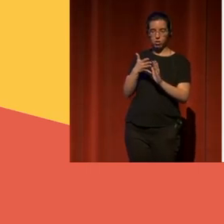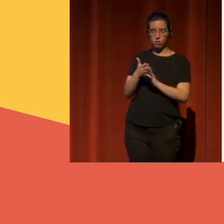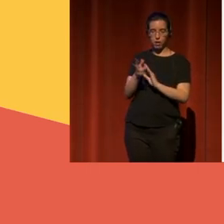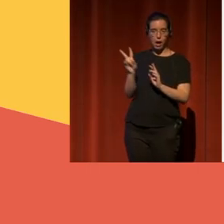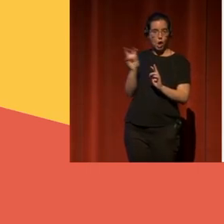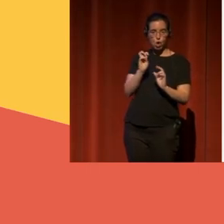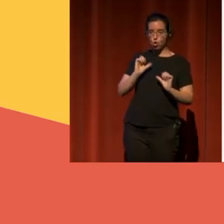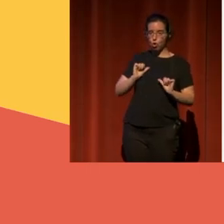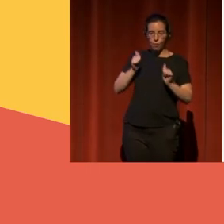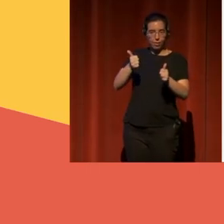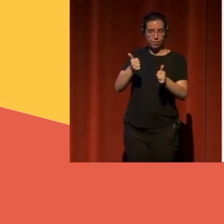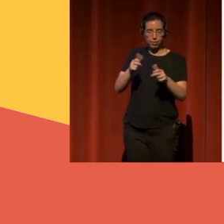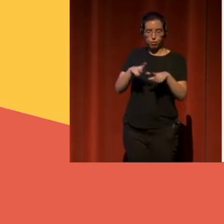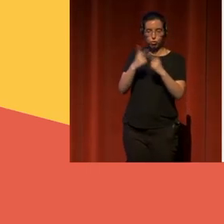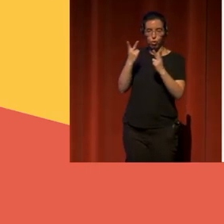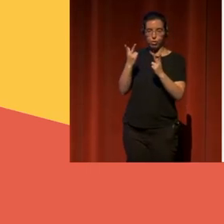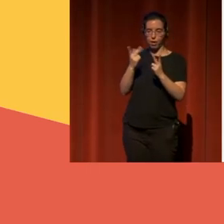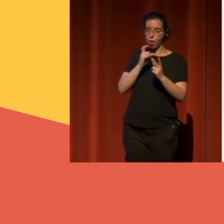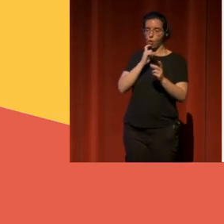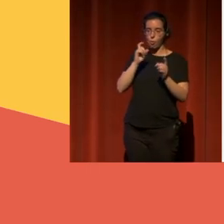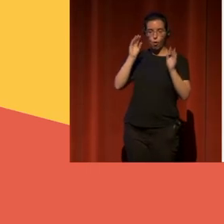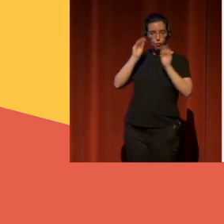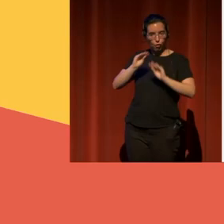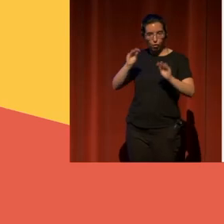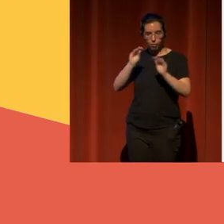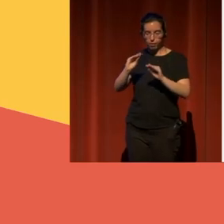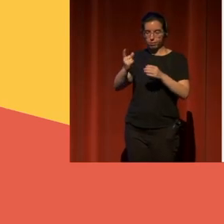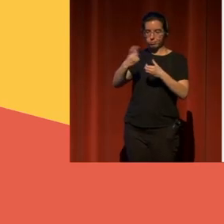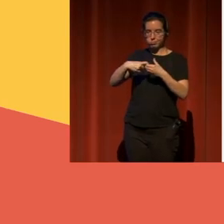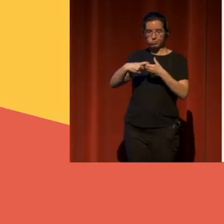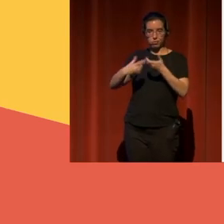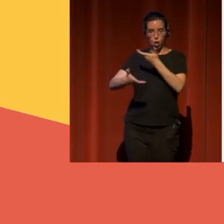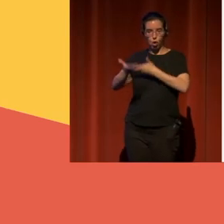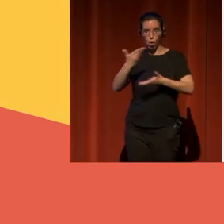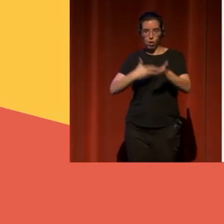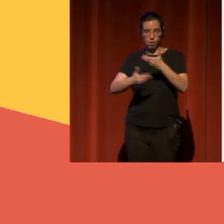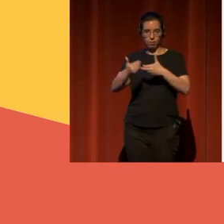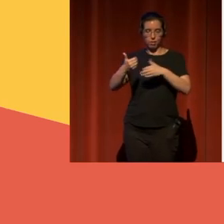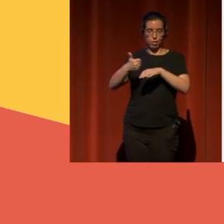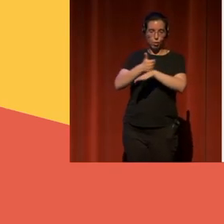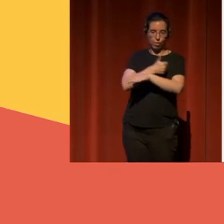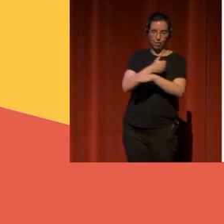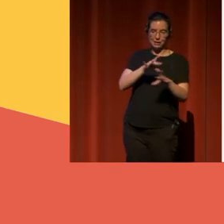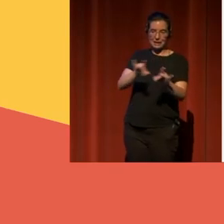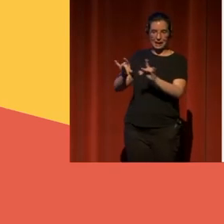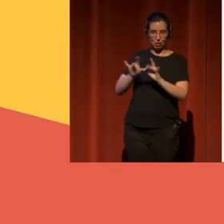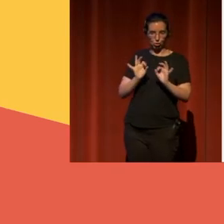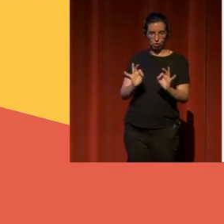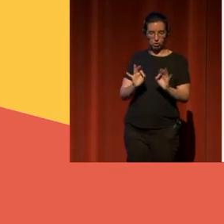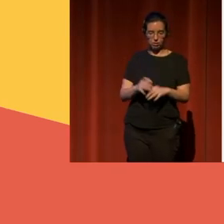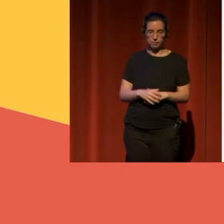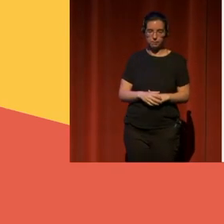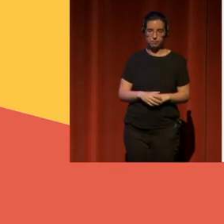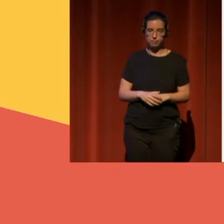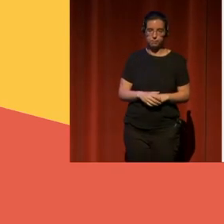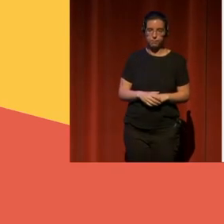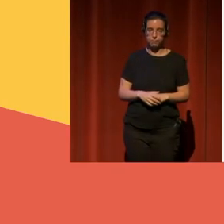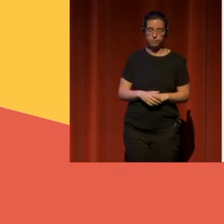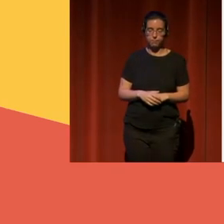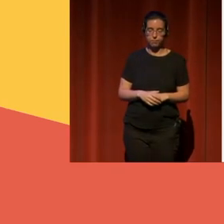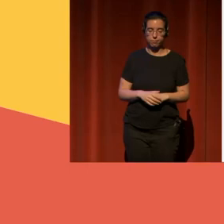a través de la activación de la formación, la implicación y la participación de la ciudadanía en el territorio.